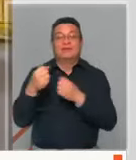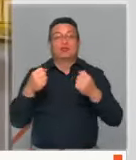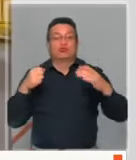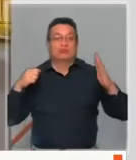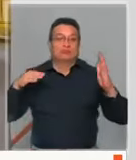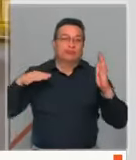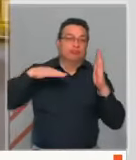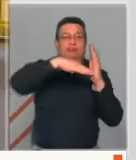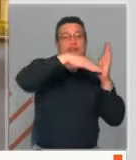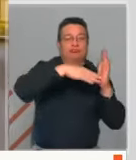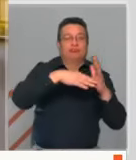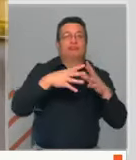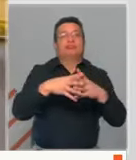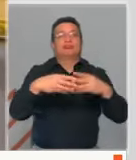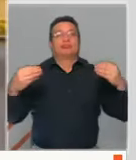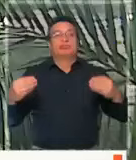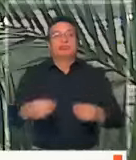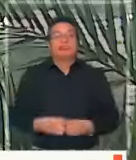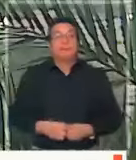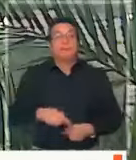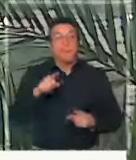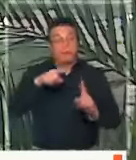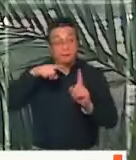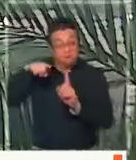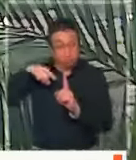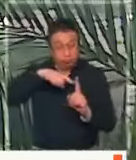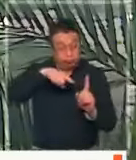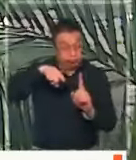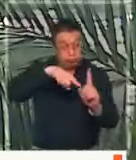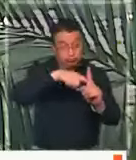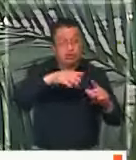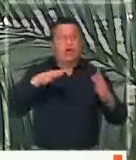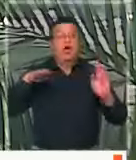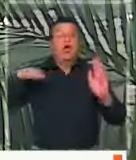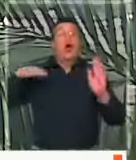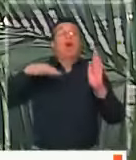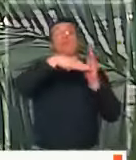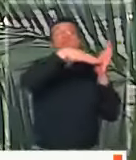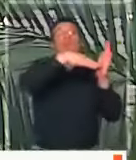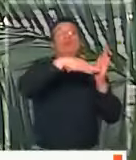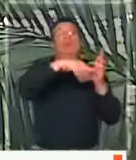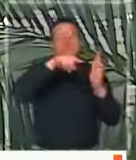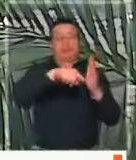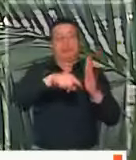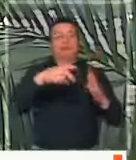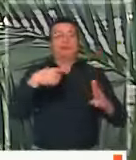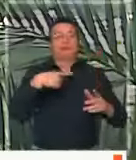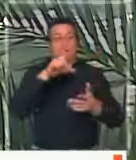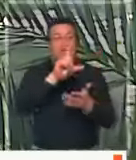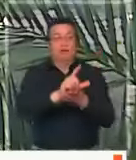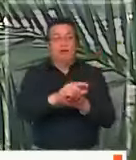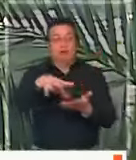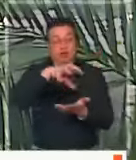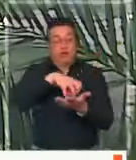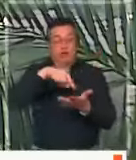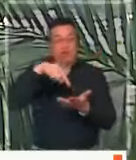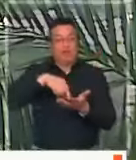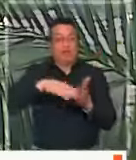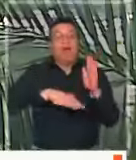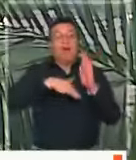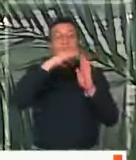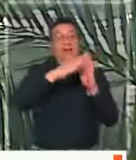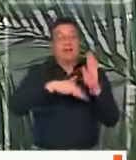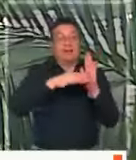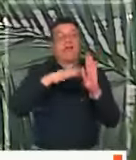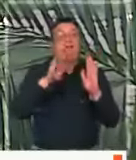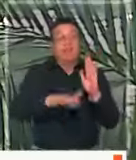chocando en la huida. A raíz de este seguimiento, ellos colisionan en un sector determinado de acá de la comuna de La Pintana, posteriormente